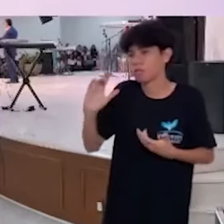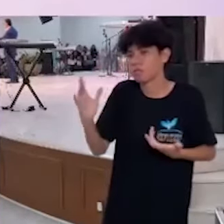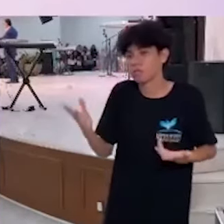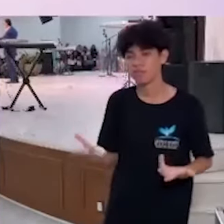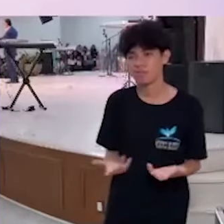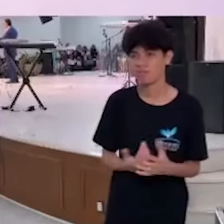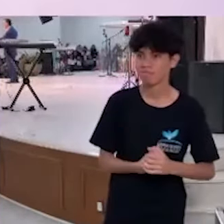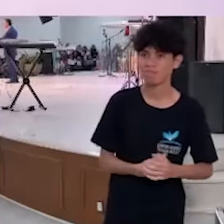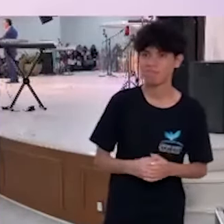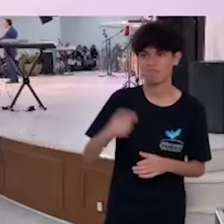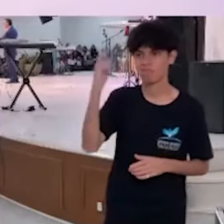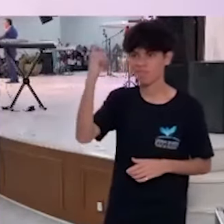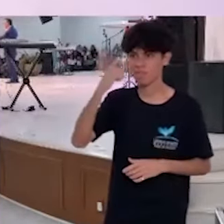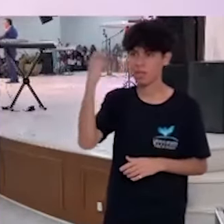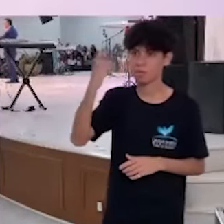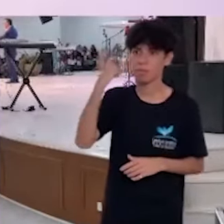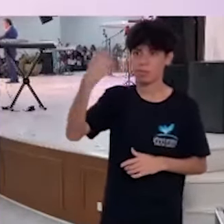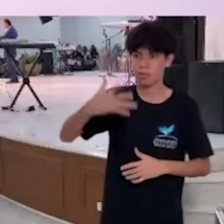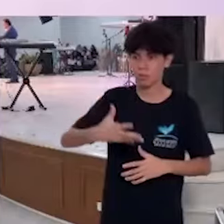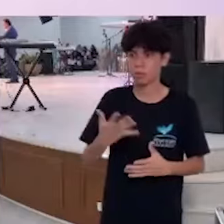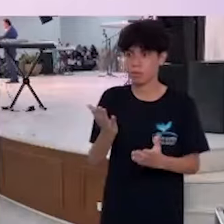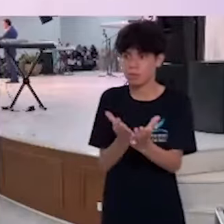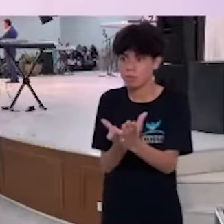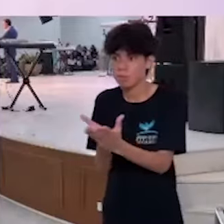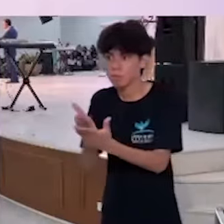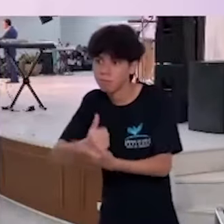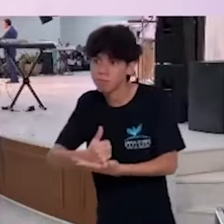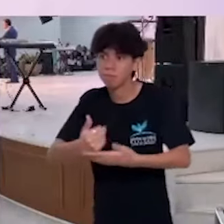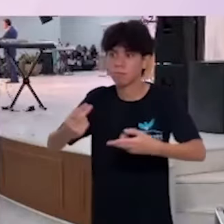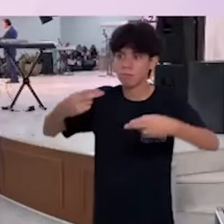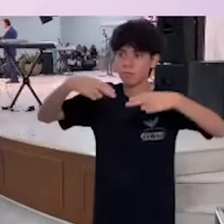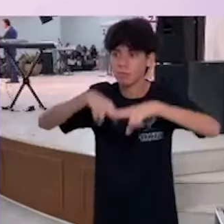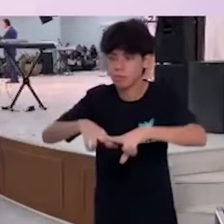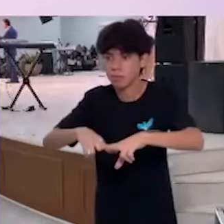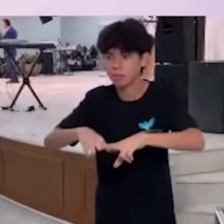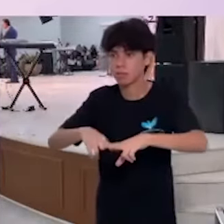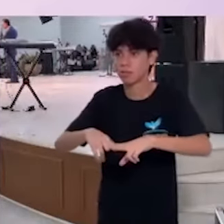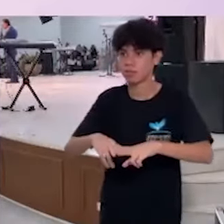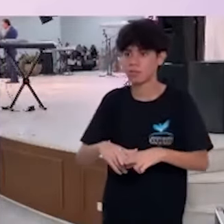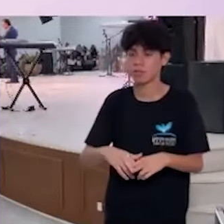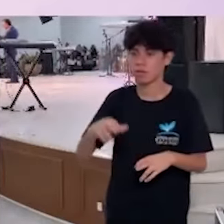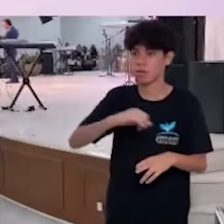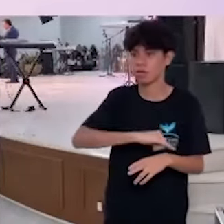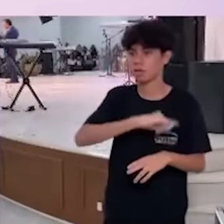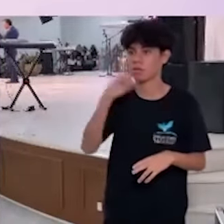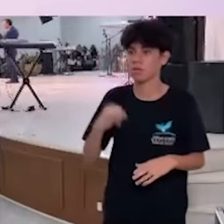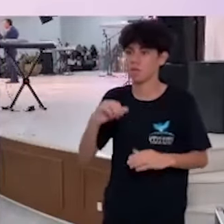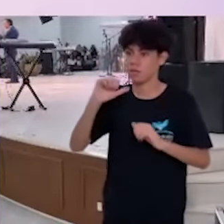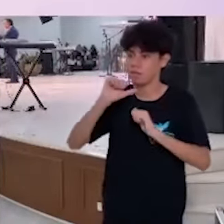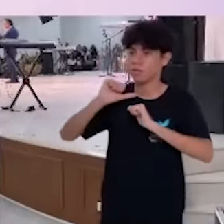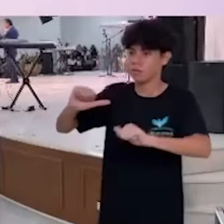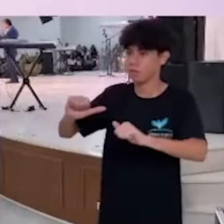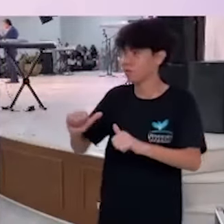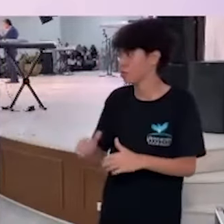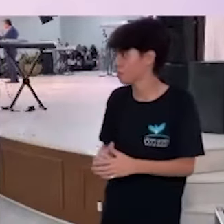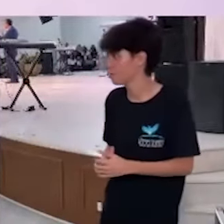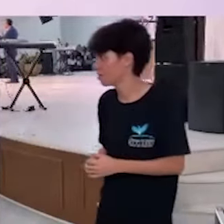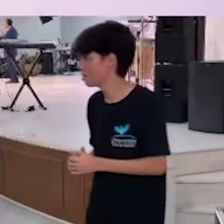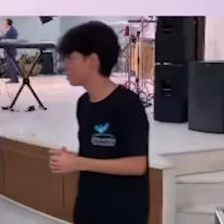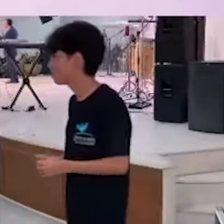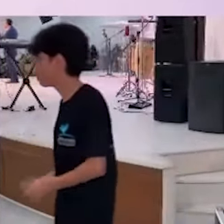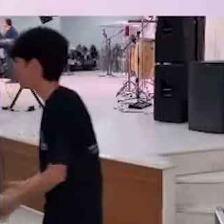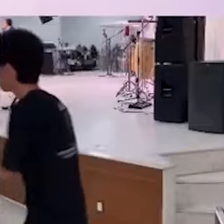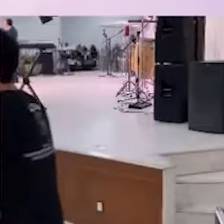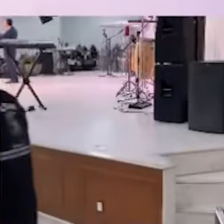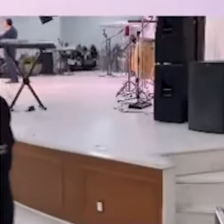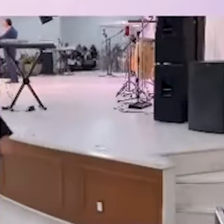hermanos. ¿Qué pasó con David? No respetó los límites. O sea, el descuido de no mantener su distancia con esta mujer